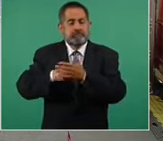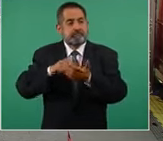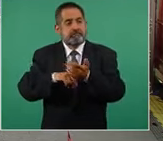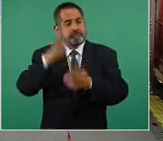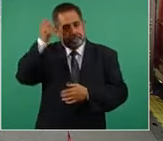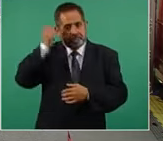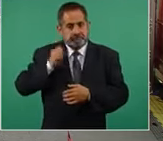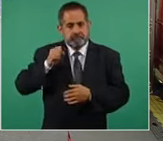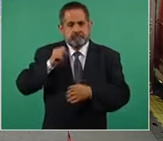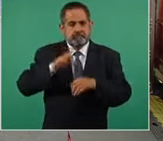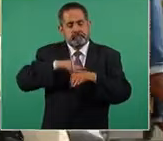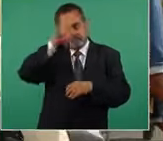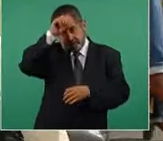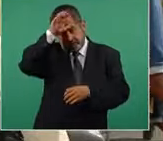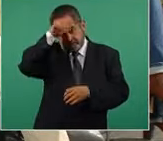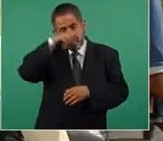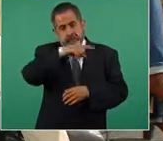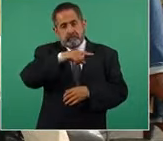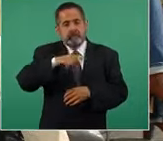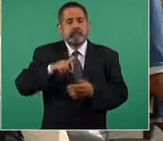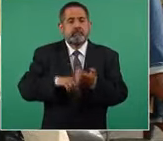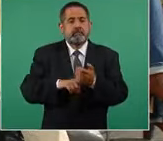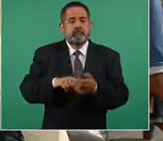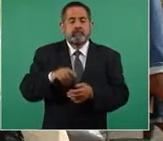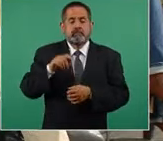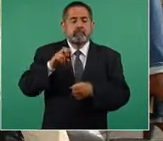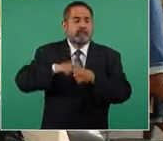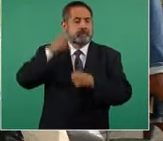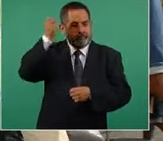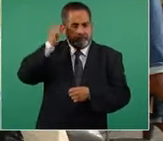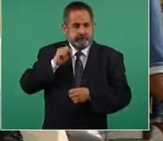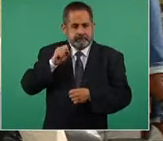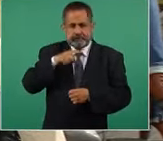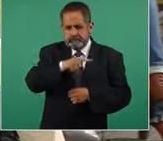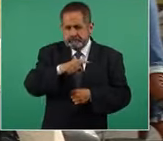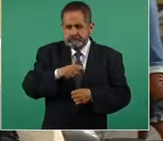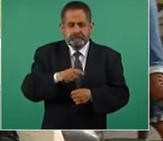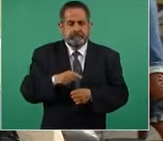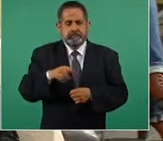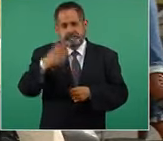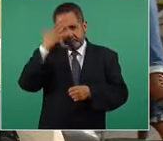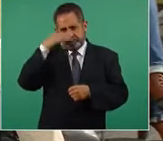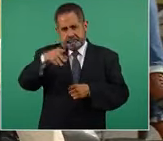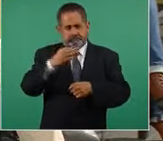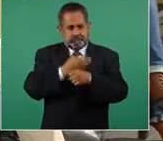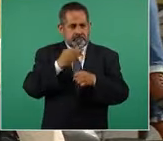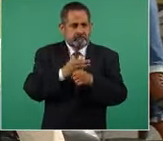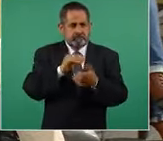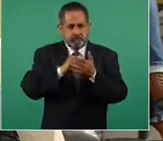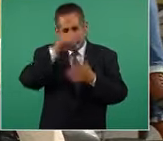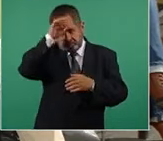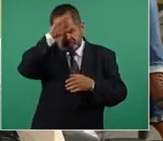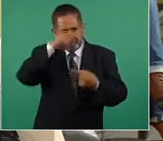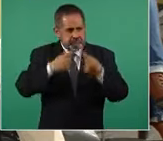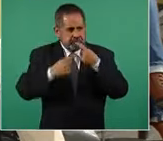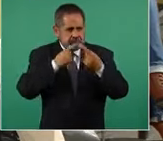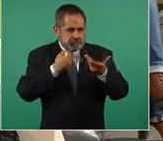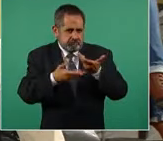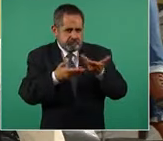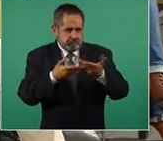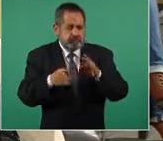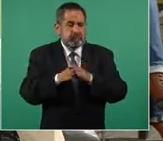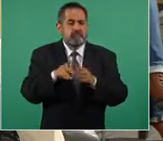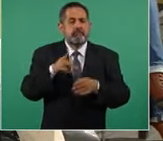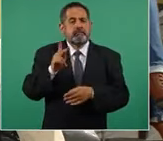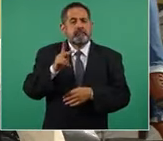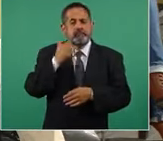cuestión minera. ¿En dónde? En Cosalá, Sinaloa. Ya ve que hay un proceso de negociación ahorita muy avanzado, pero